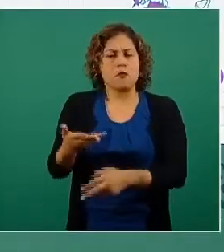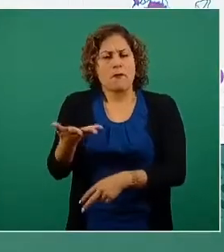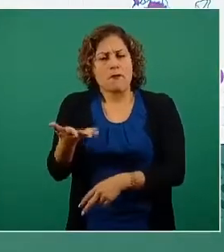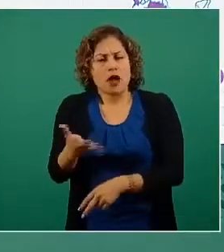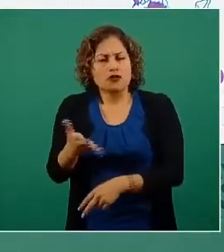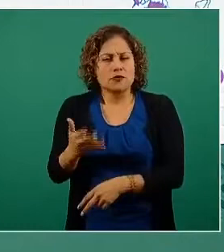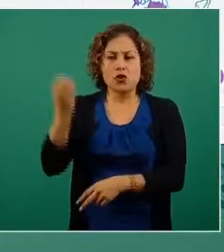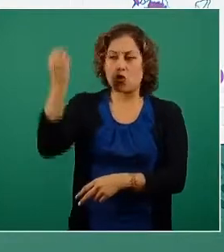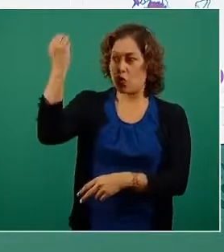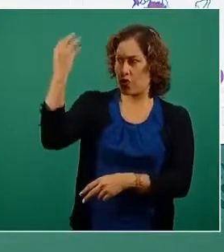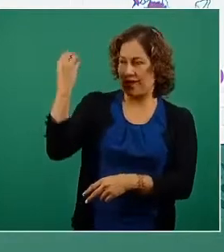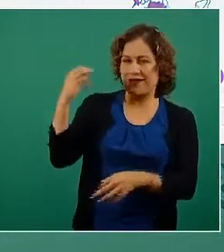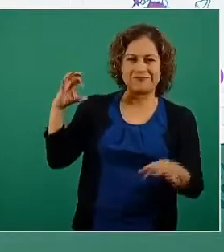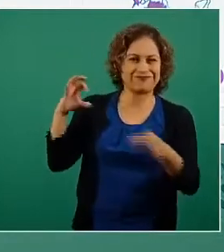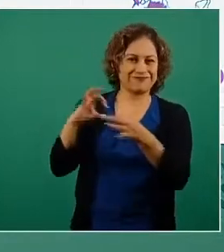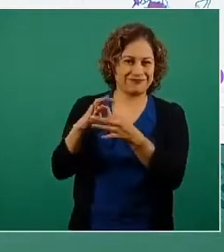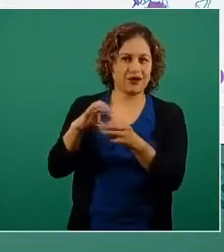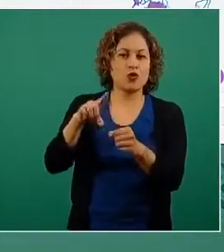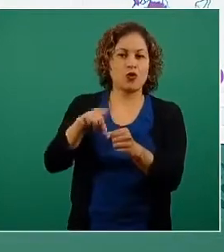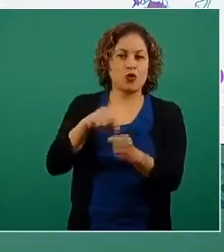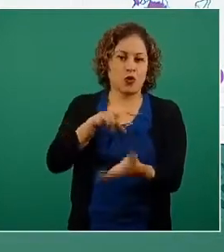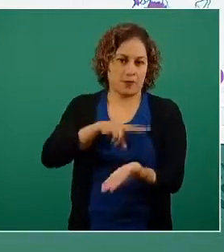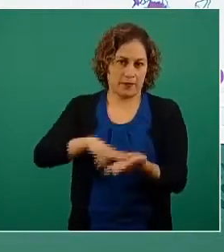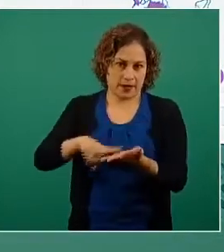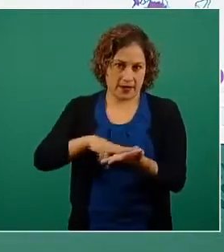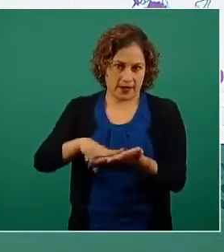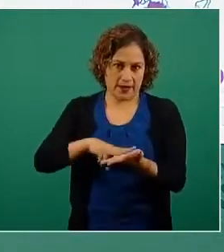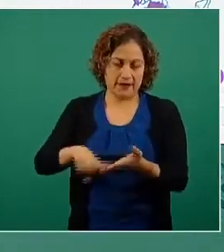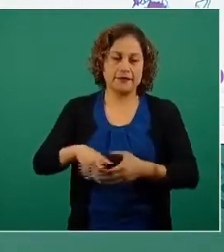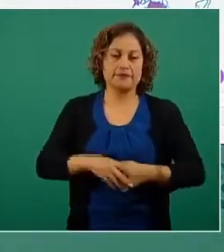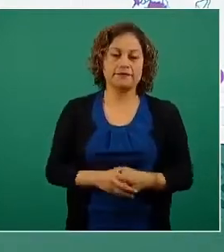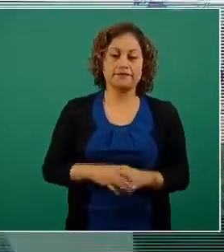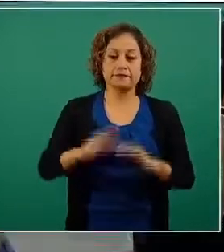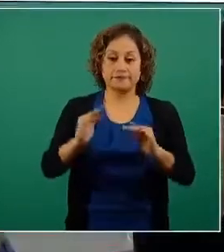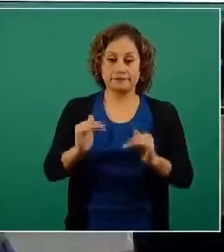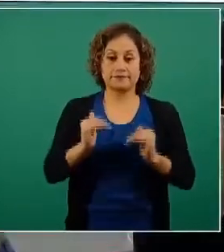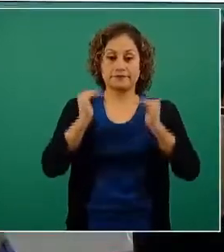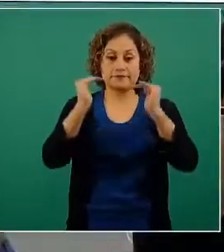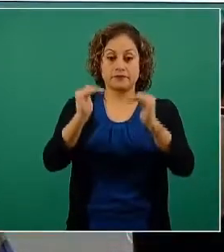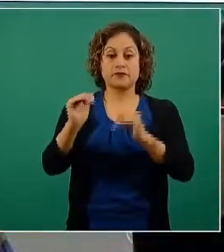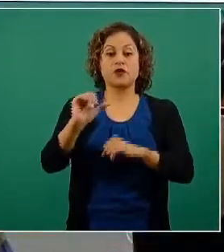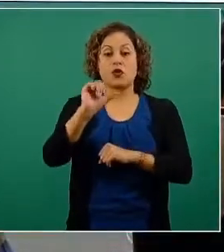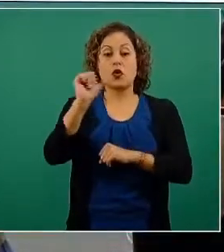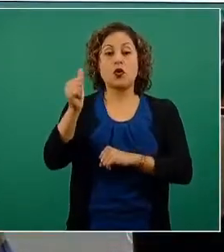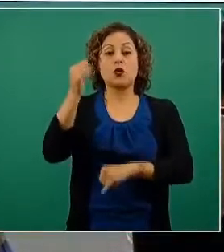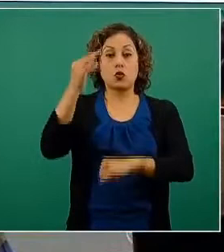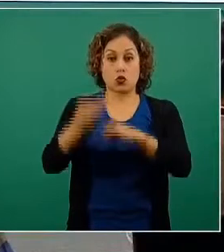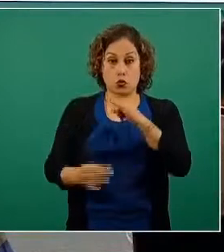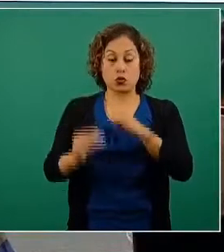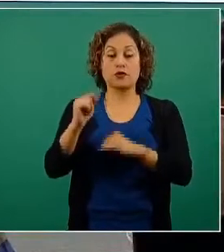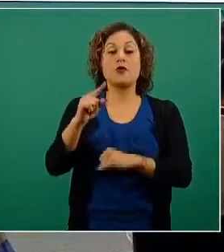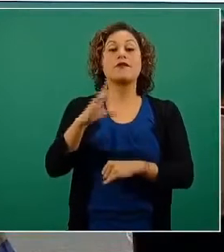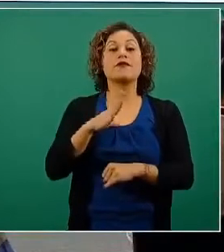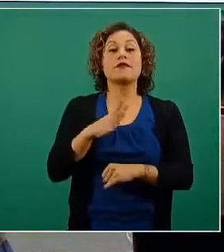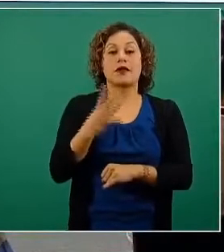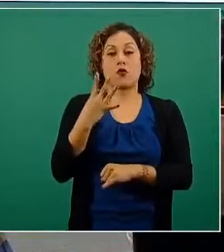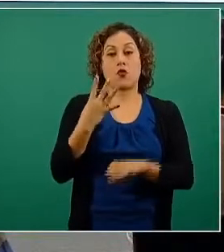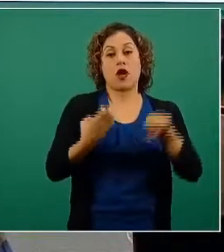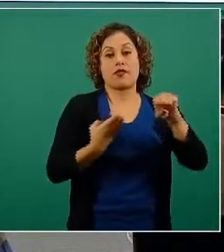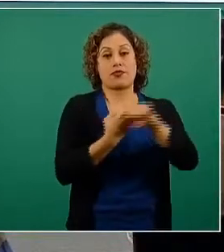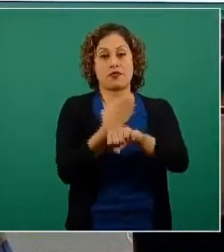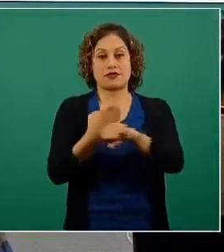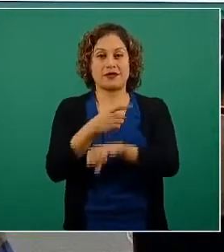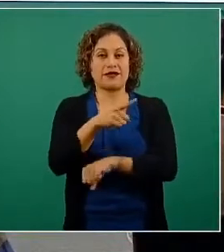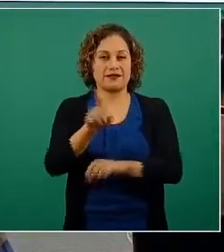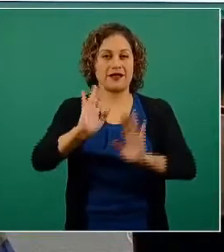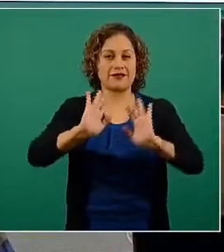¿no? Y en el último espacio encontramos a cuatro entidades federativas. Estas cuatro entidades federativas, que creo que ya las tenemos muy